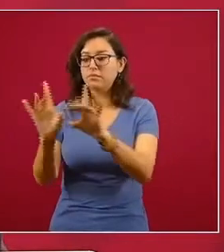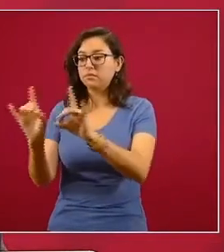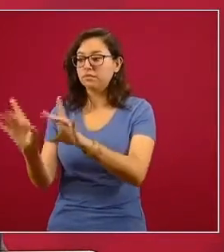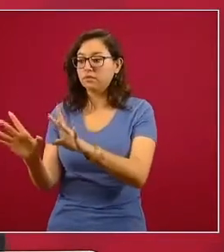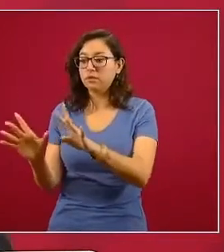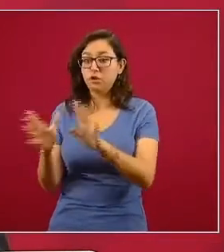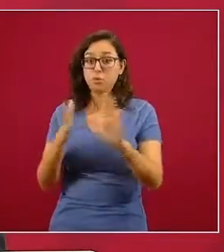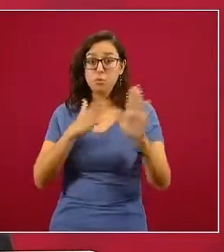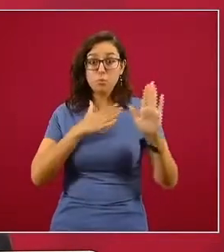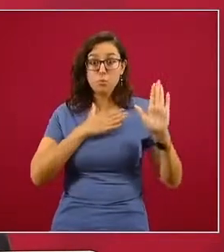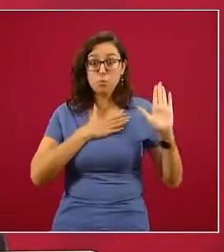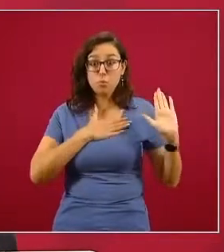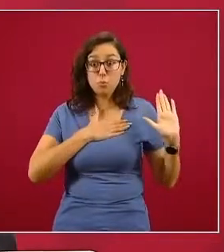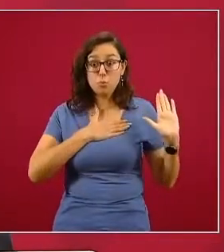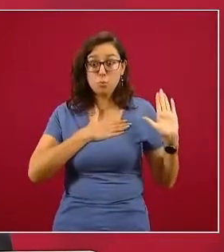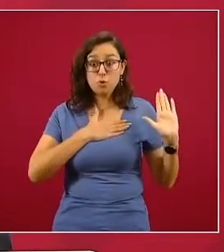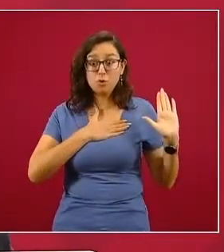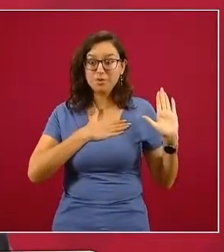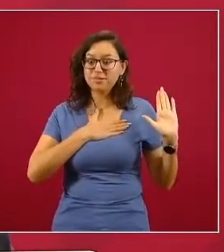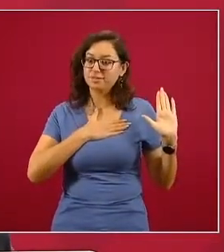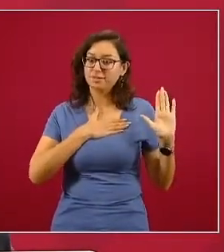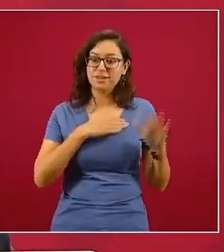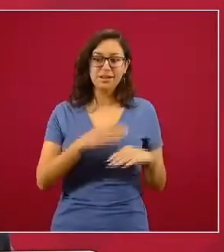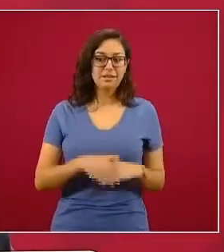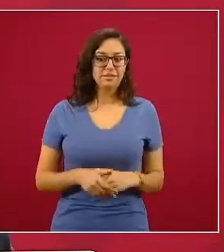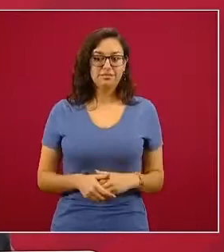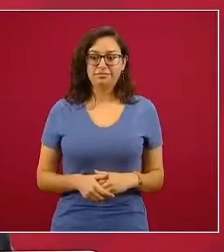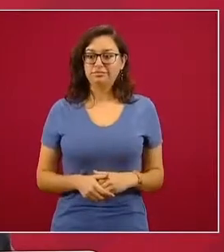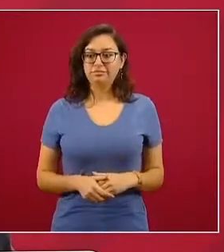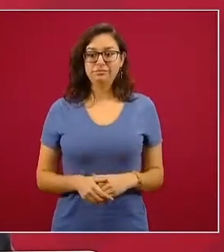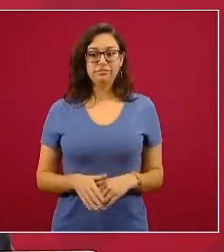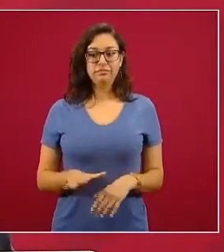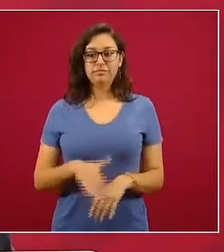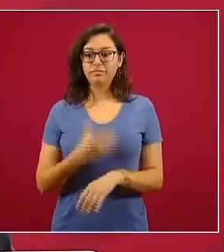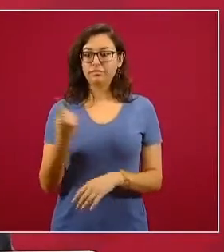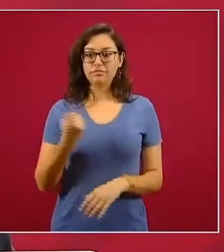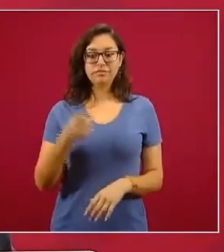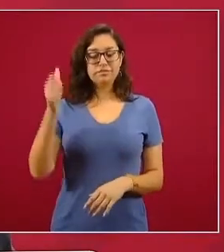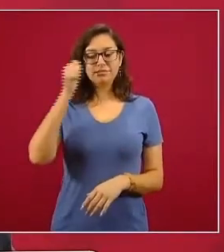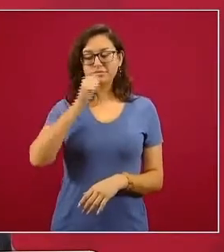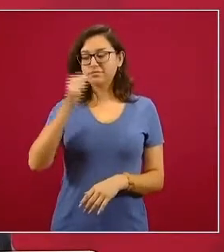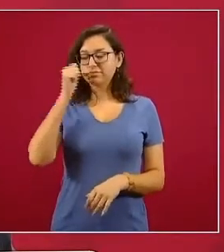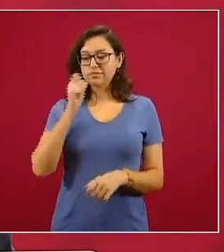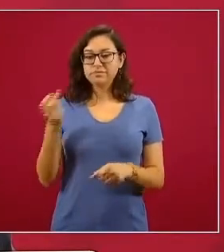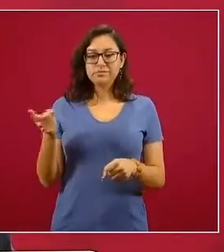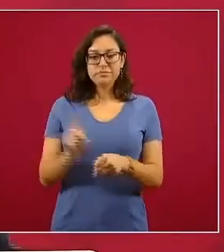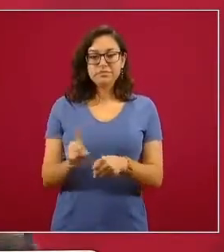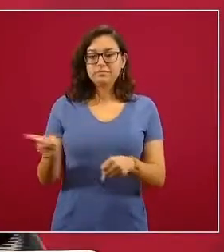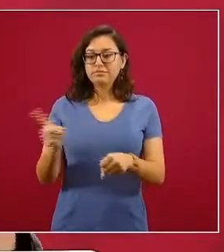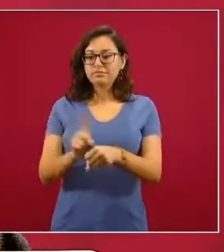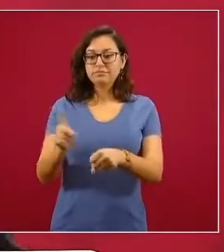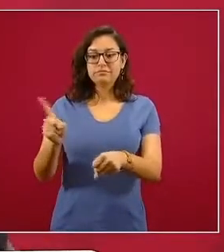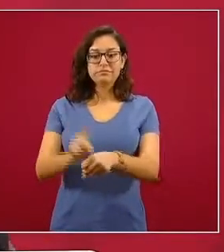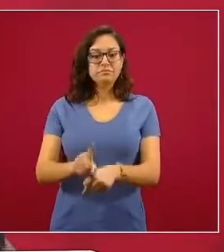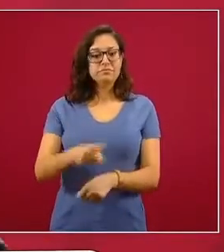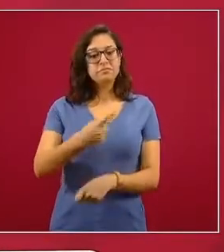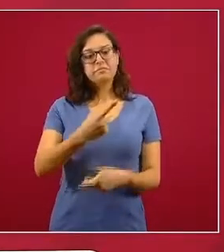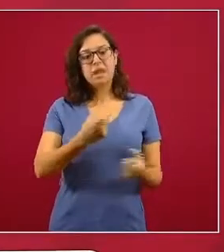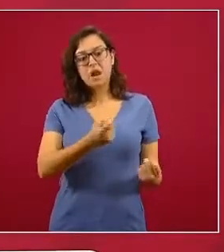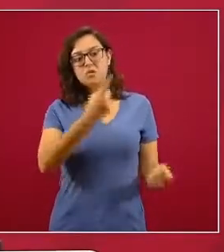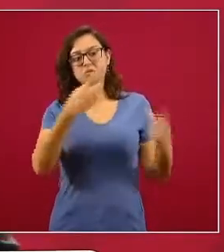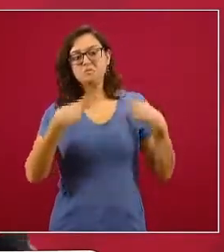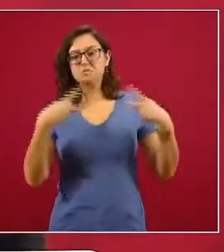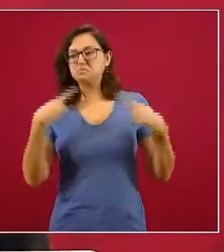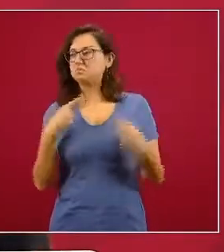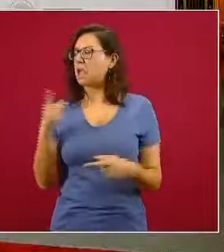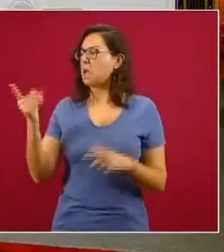promesas. Te lo digo porque cada noche encuentra uno quien hace catarsis en las redes sociales quejándose de que no se cumplieron las promesas, no se